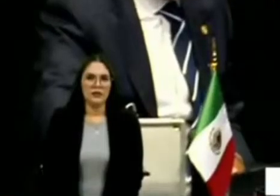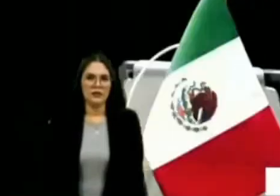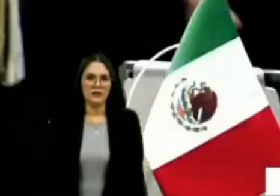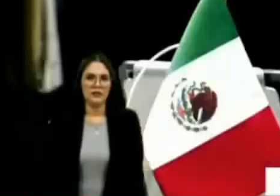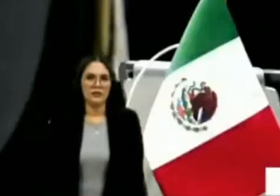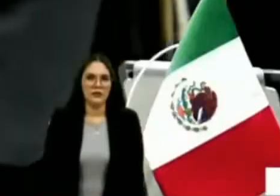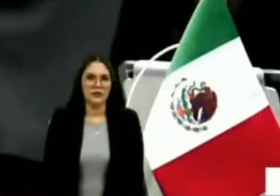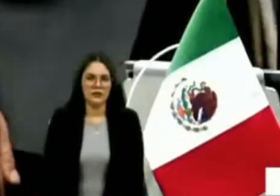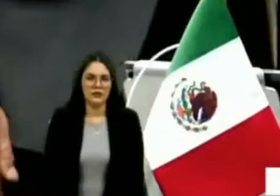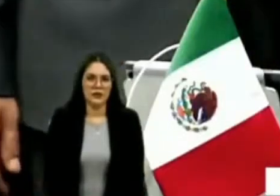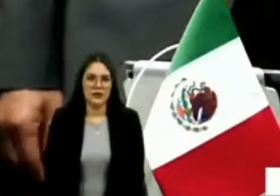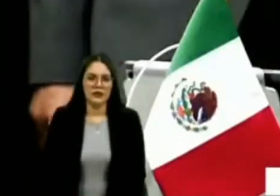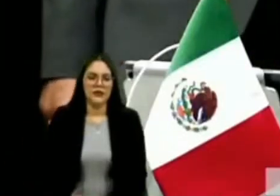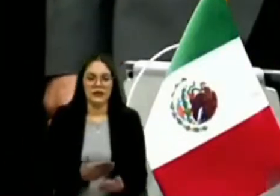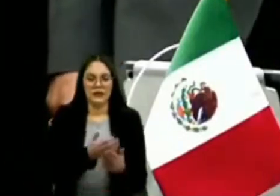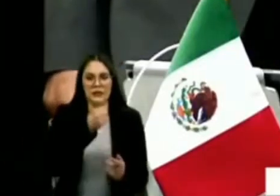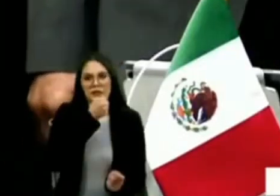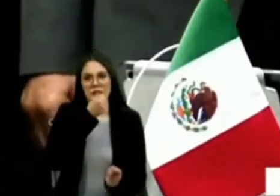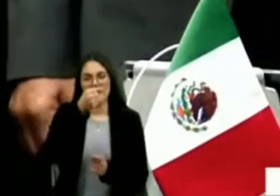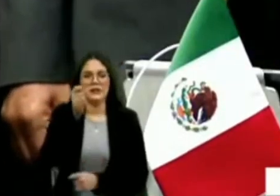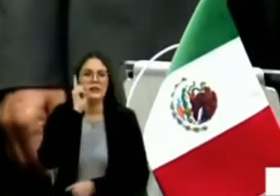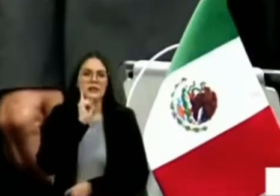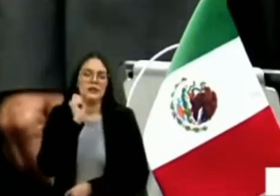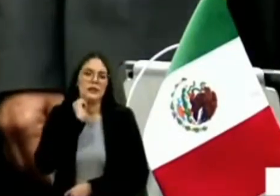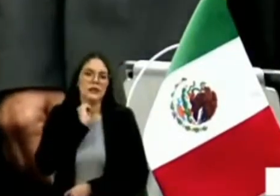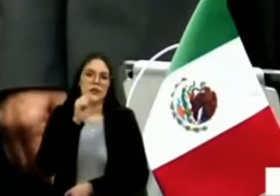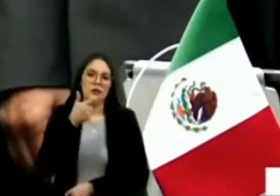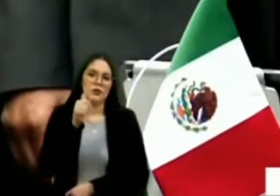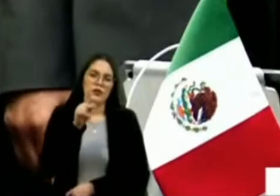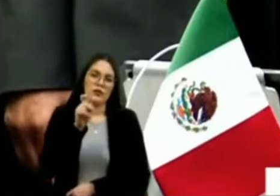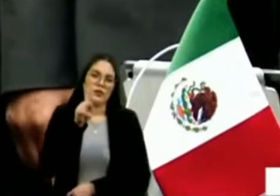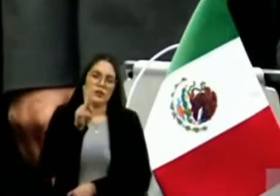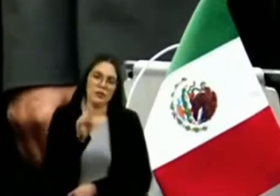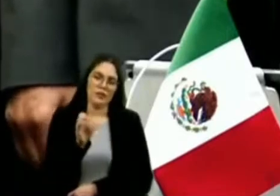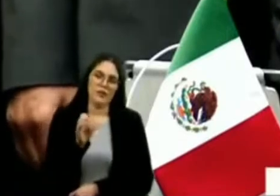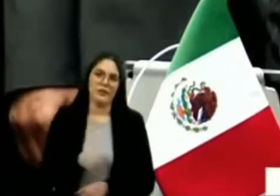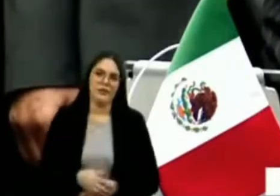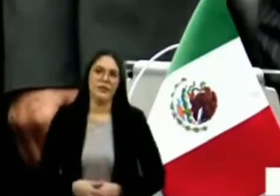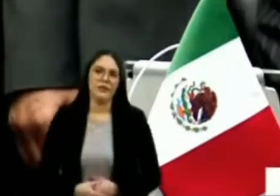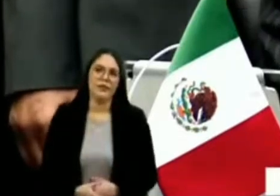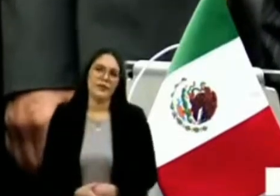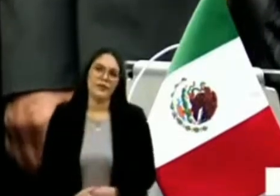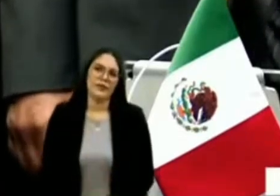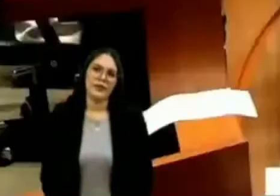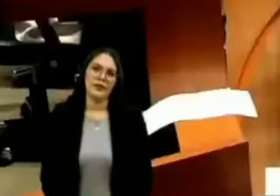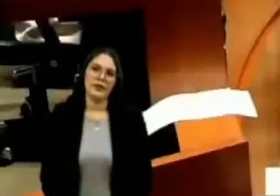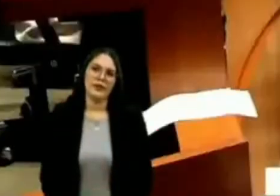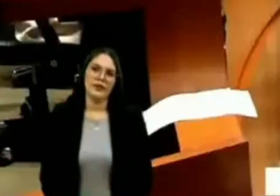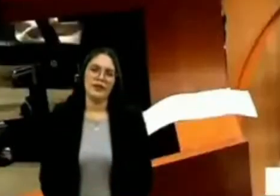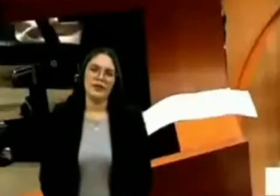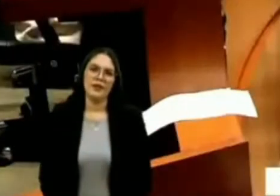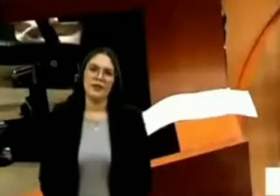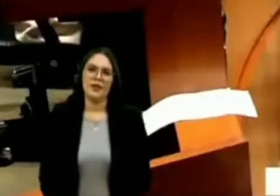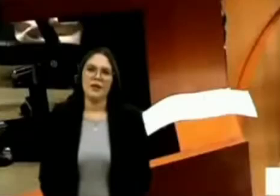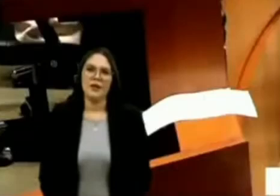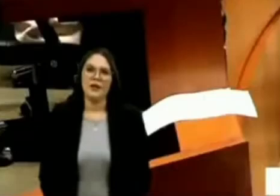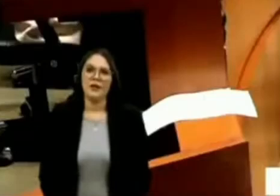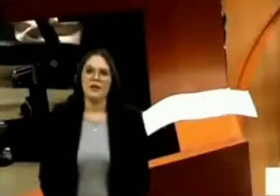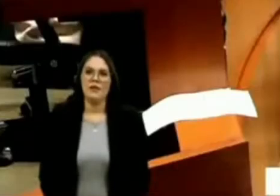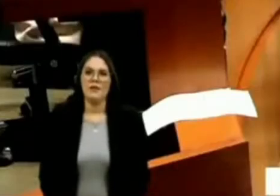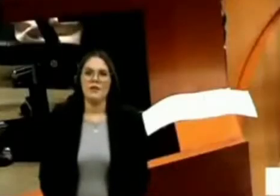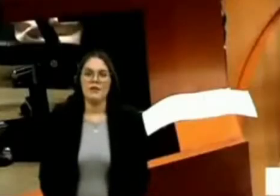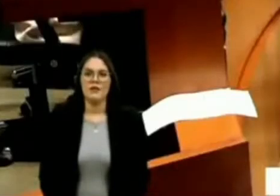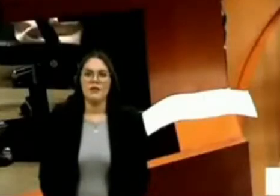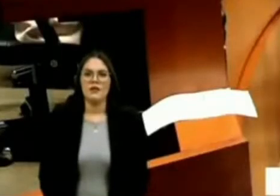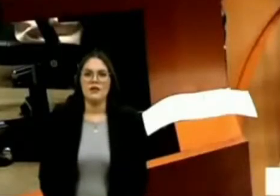Tiene la palabra la senadora Guadalupe Murguía. Veíamos a Dan Augusto López Hernández junto a Gerardo